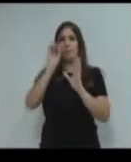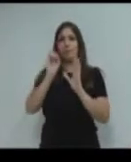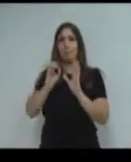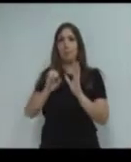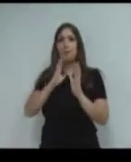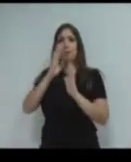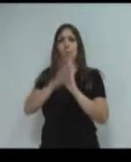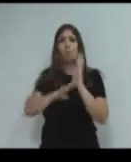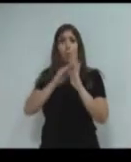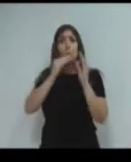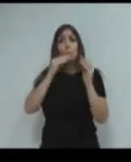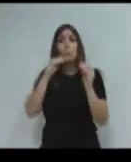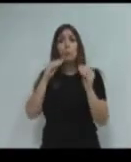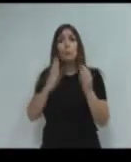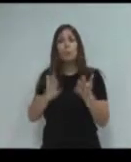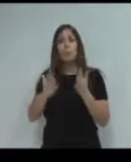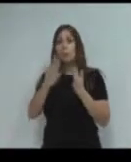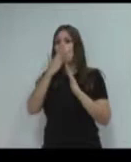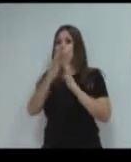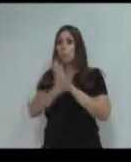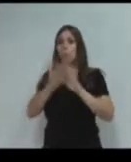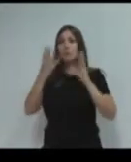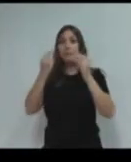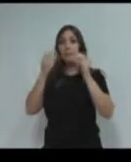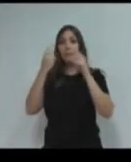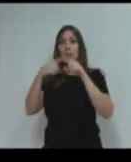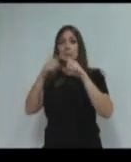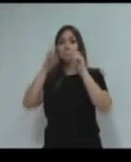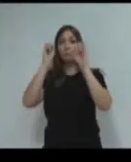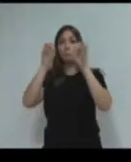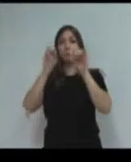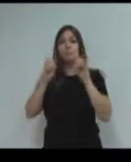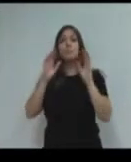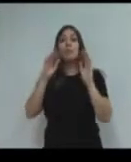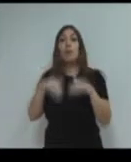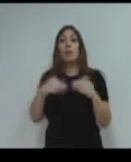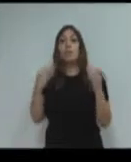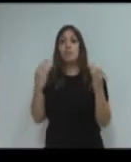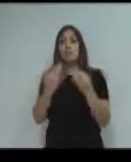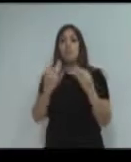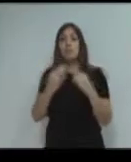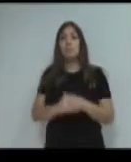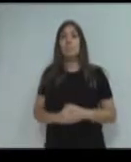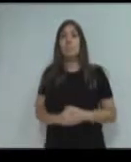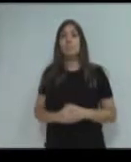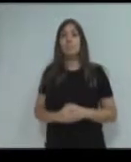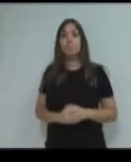que eso está muy bien, pero al final llega un momento que